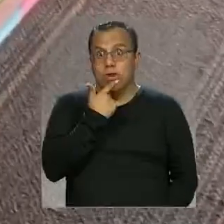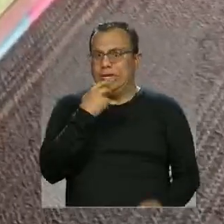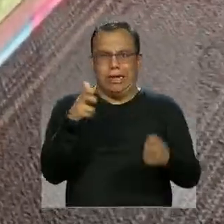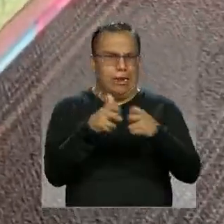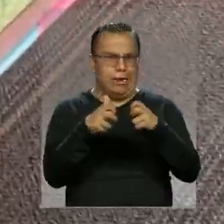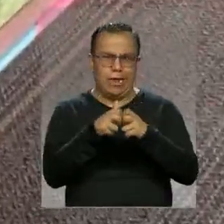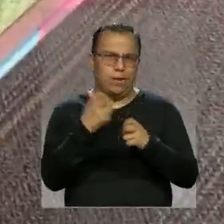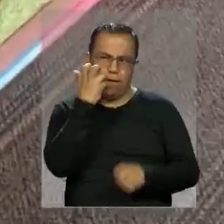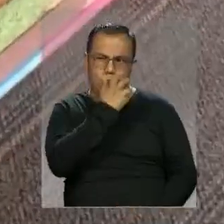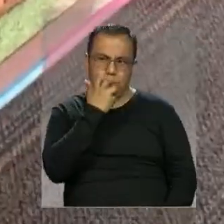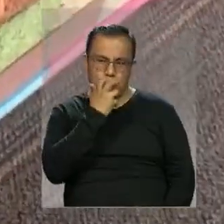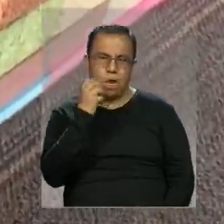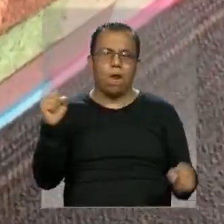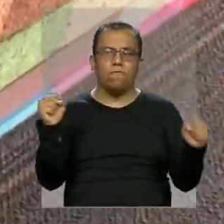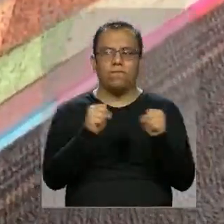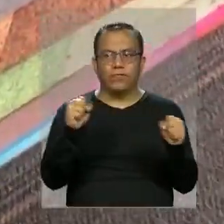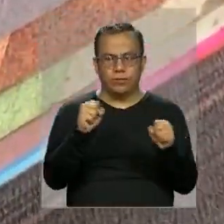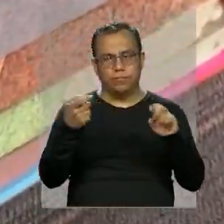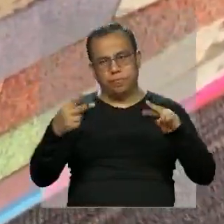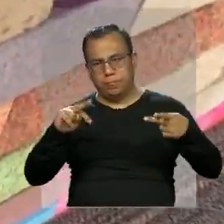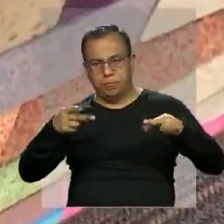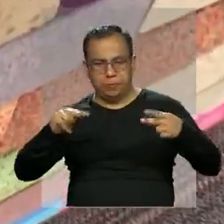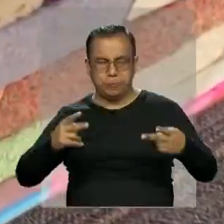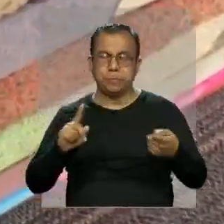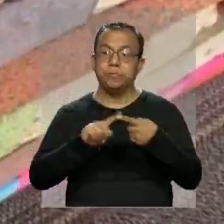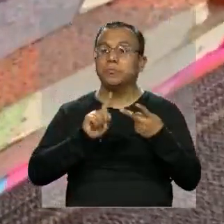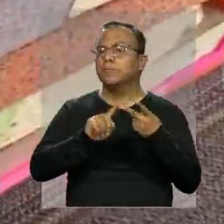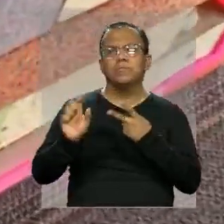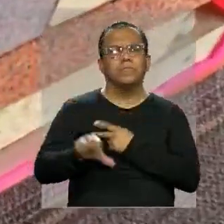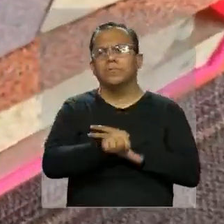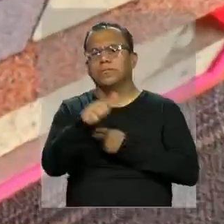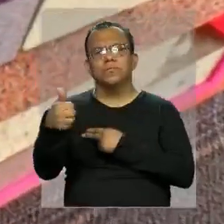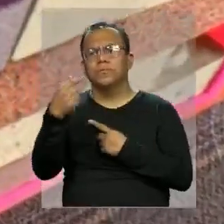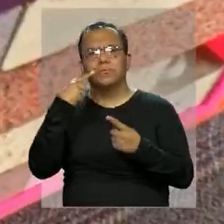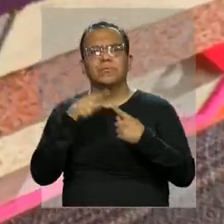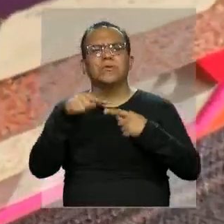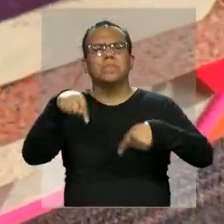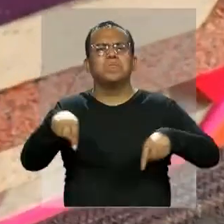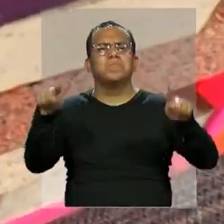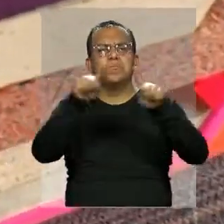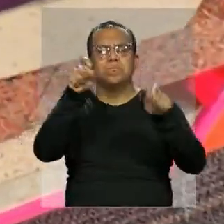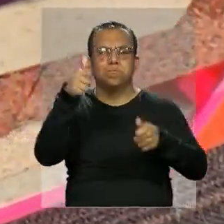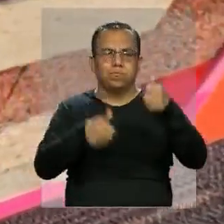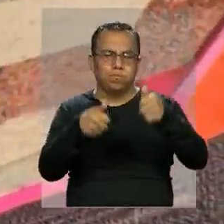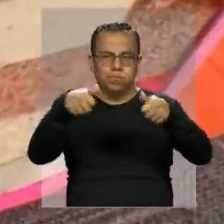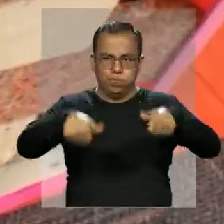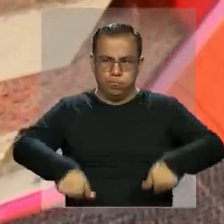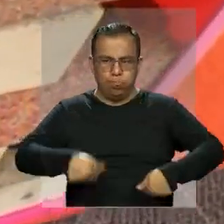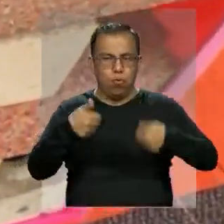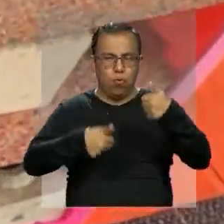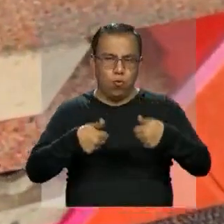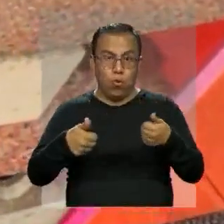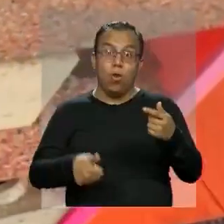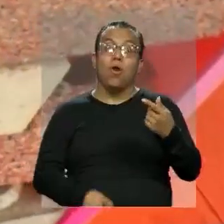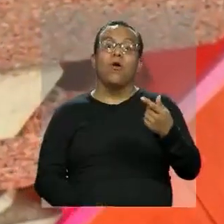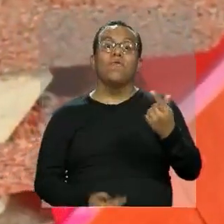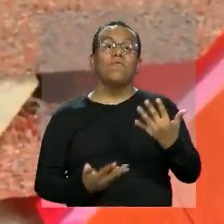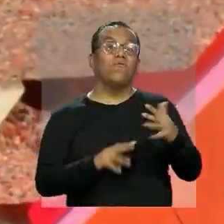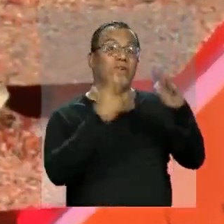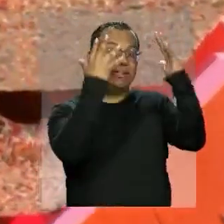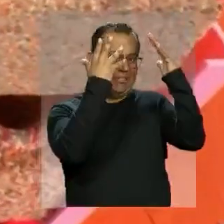en calefacción o refrigeración. Otro de los emprendimientos que está presente aquí en esta Go